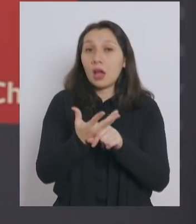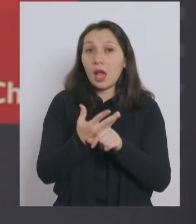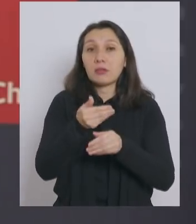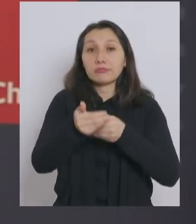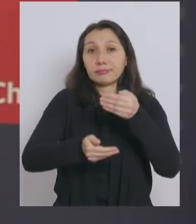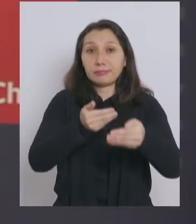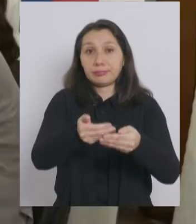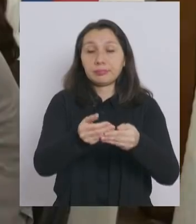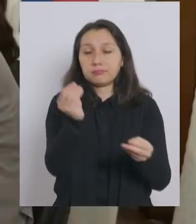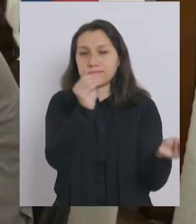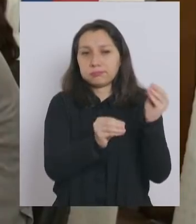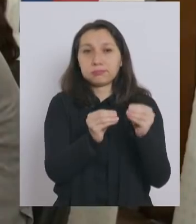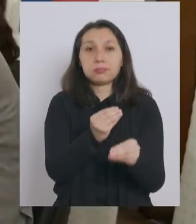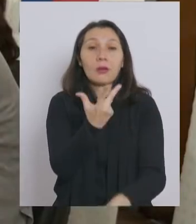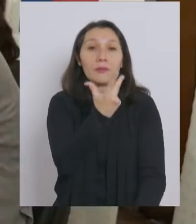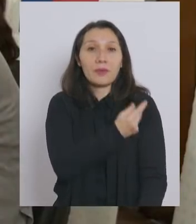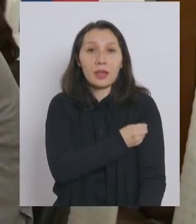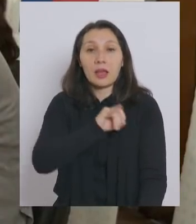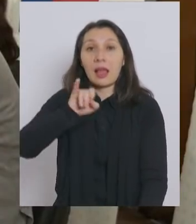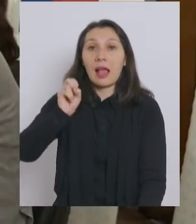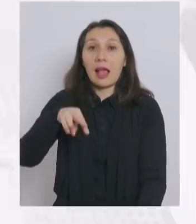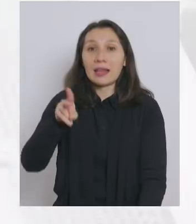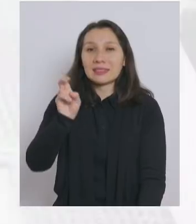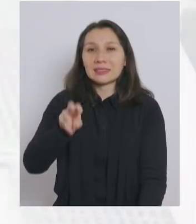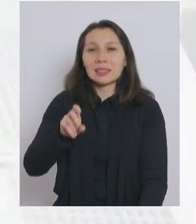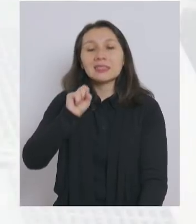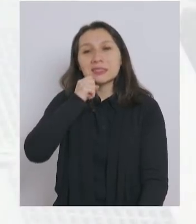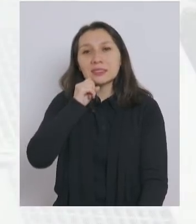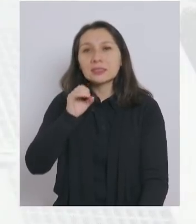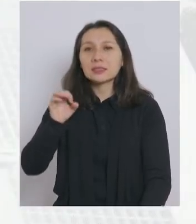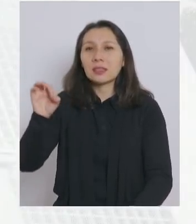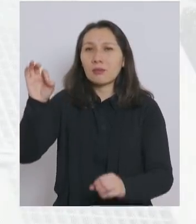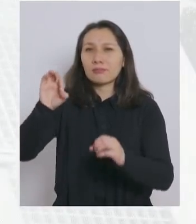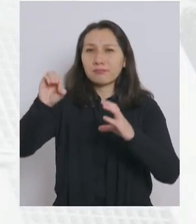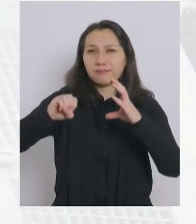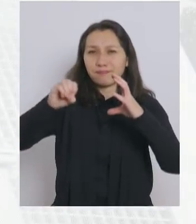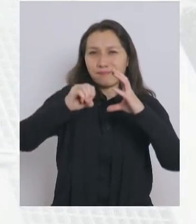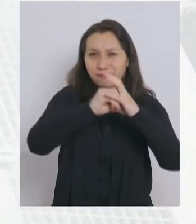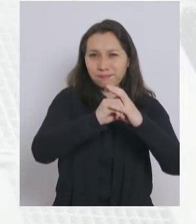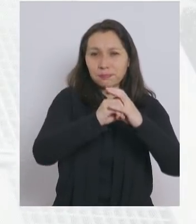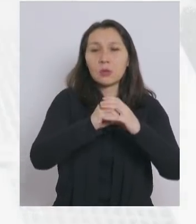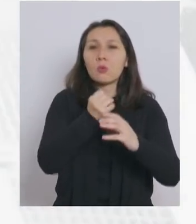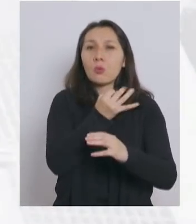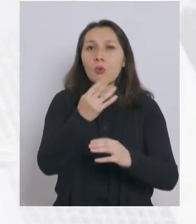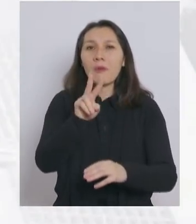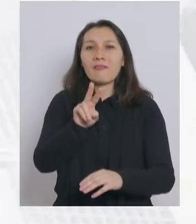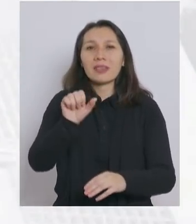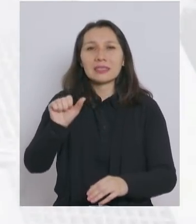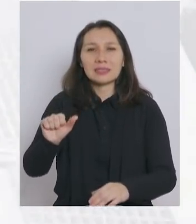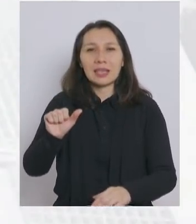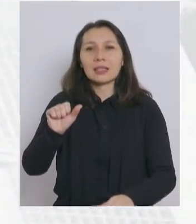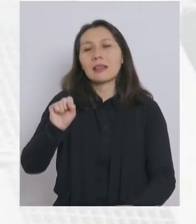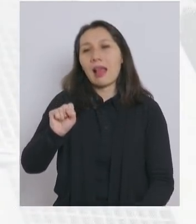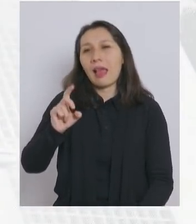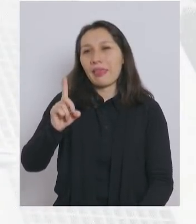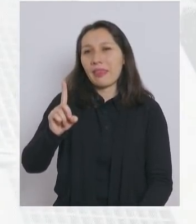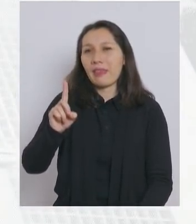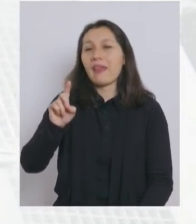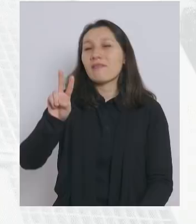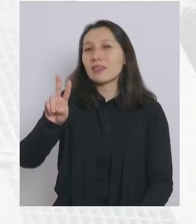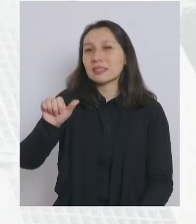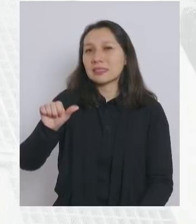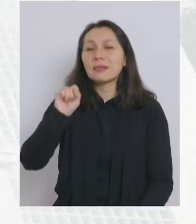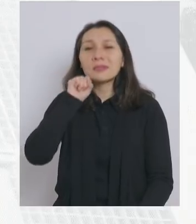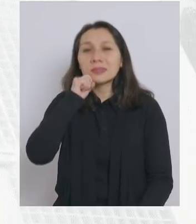la vacuna, Janssen utilizó este vector, este adenovirus tipo de 26 o AD26, el mismo que estaba